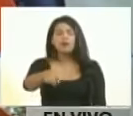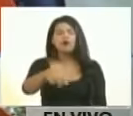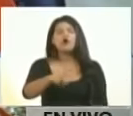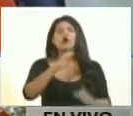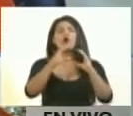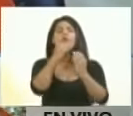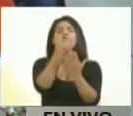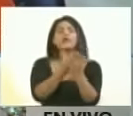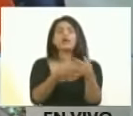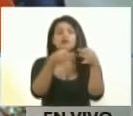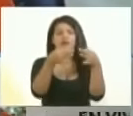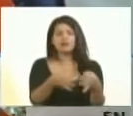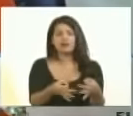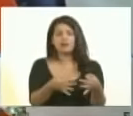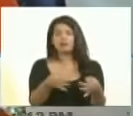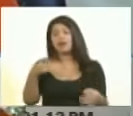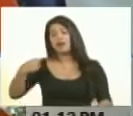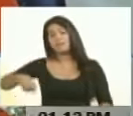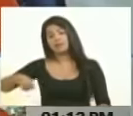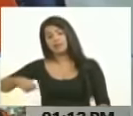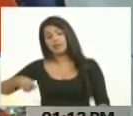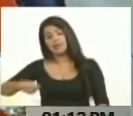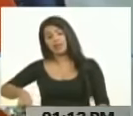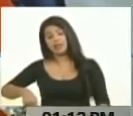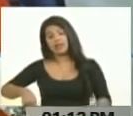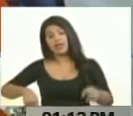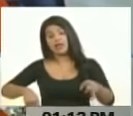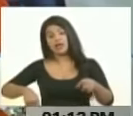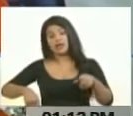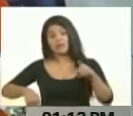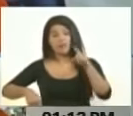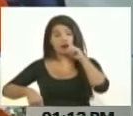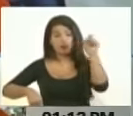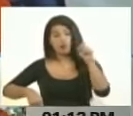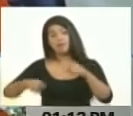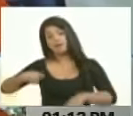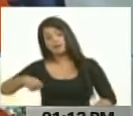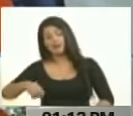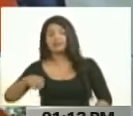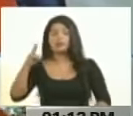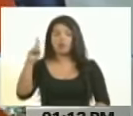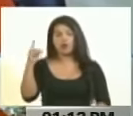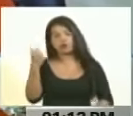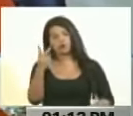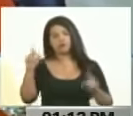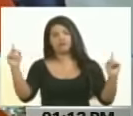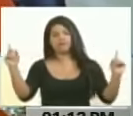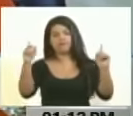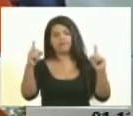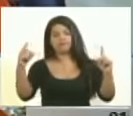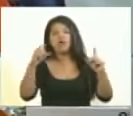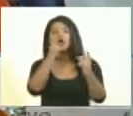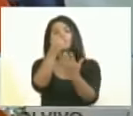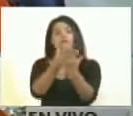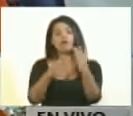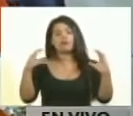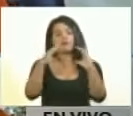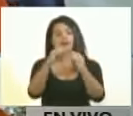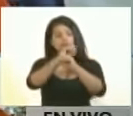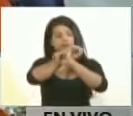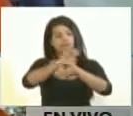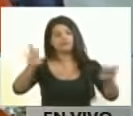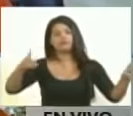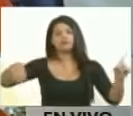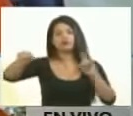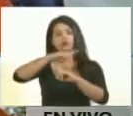comunicación entre los presidentes Tabaré Vázquez y el presidente Nicolás Maduro, que, bueno, su contenido se hará público en